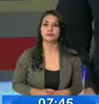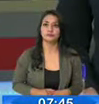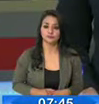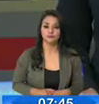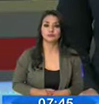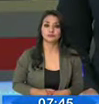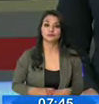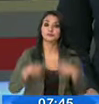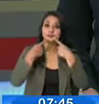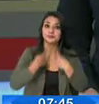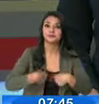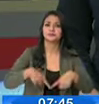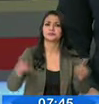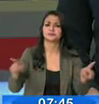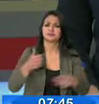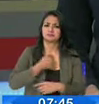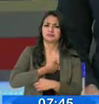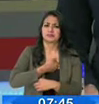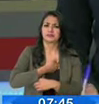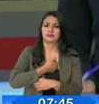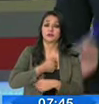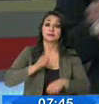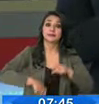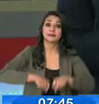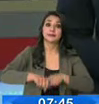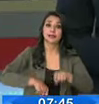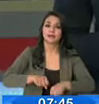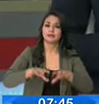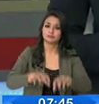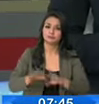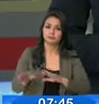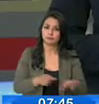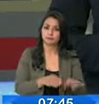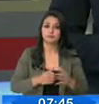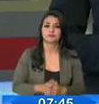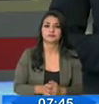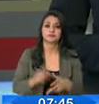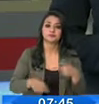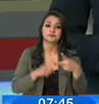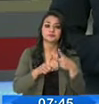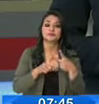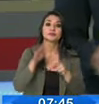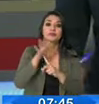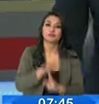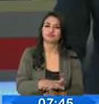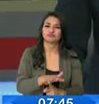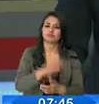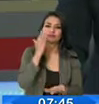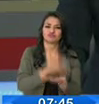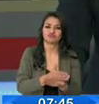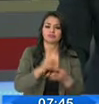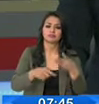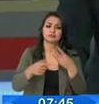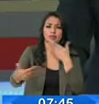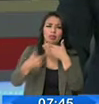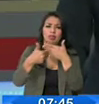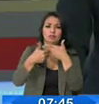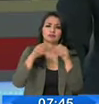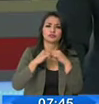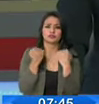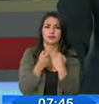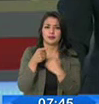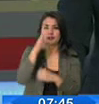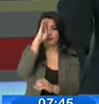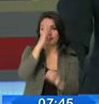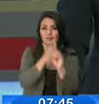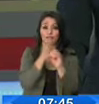Llevar un mensaje de empoderamiento de la bicicleta, llegar un mensaje contra la erradicación de la violencia y romper los estigmas sociales es el objetivo de